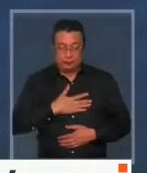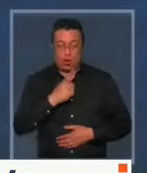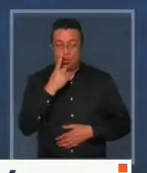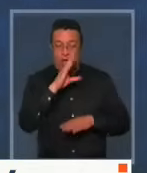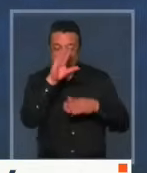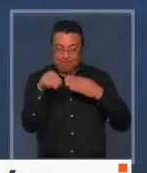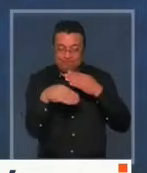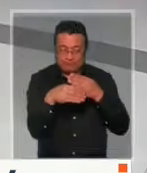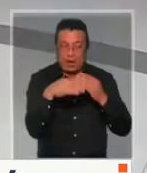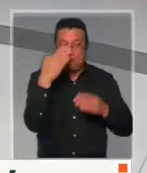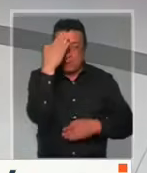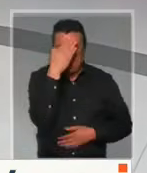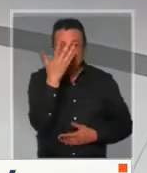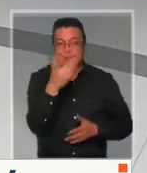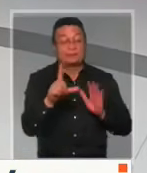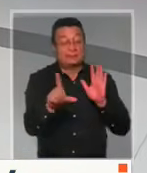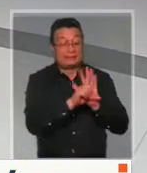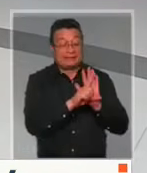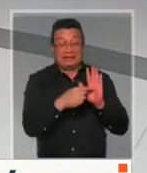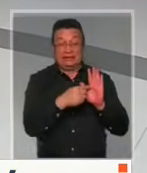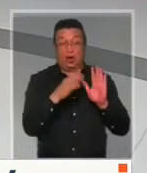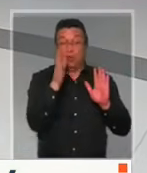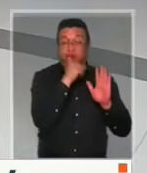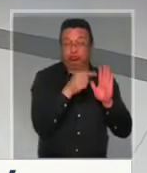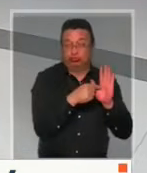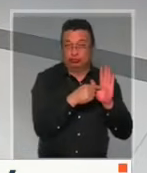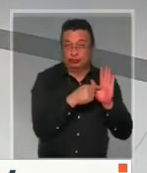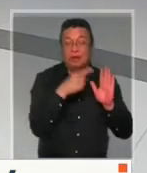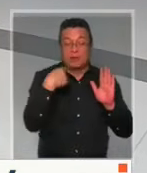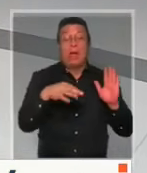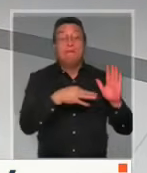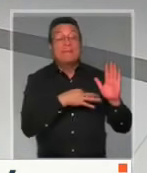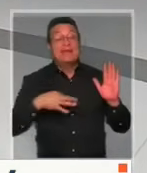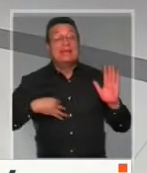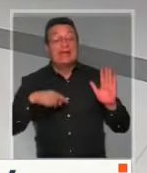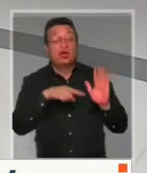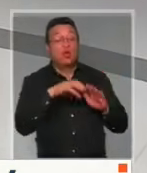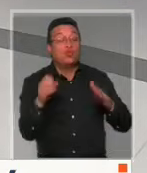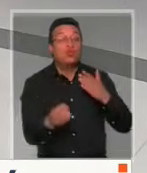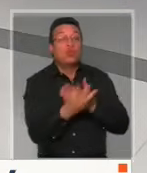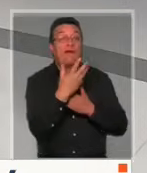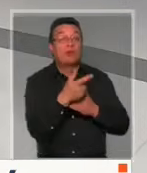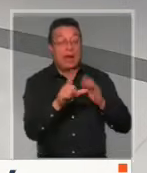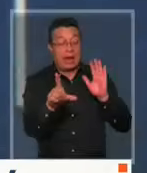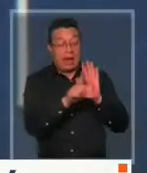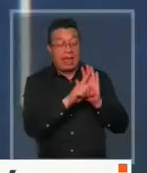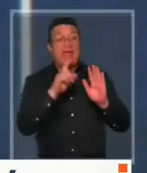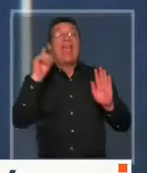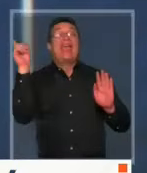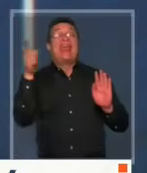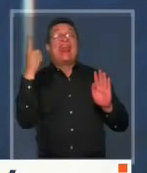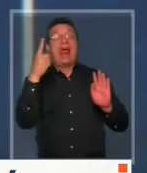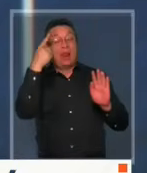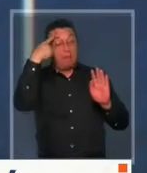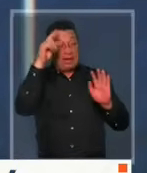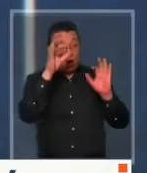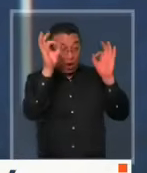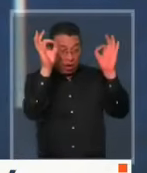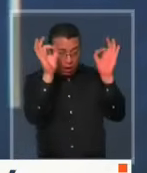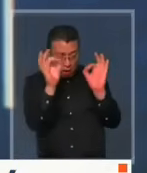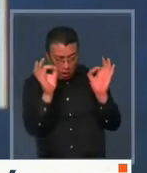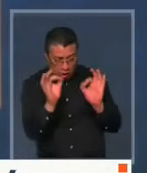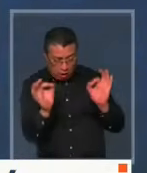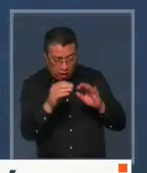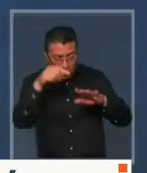que no está en la ley y que es muy importante, porque los ministerios se crean en la ley las cosas más generales, pero el detalle de cómo son